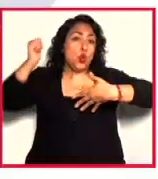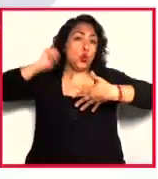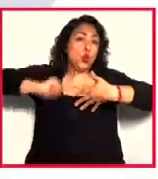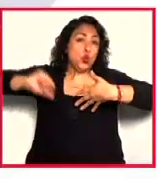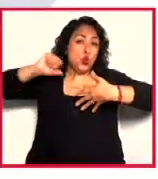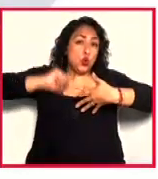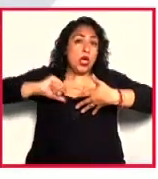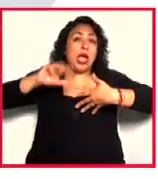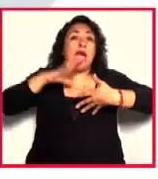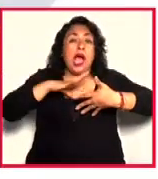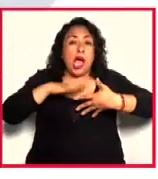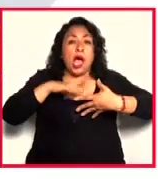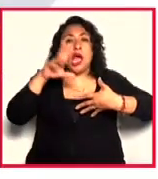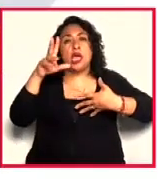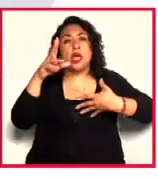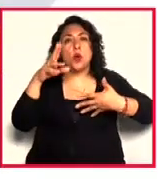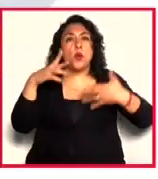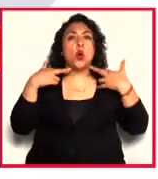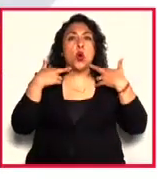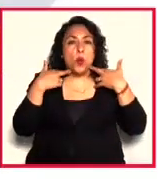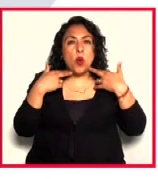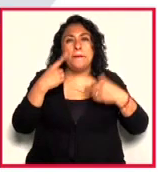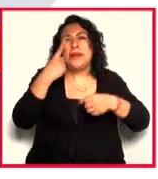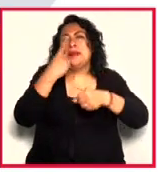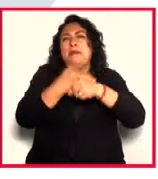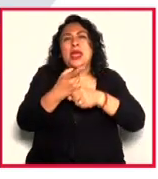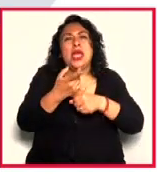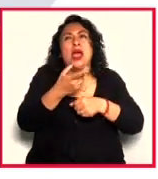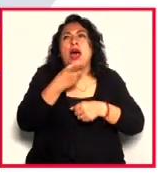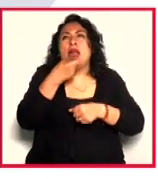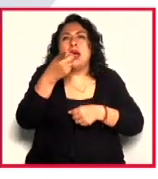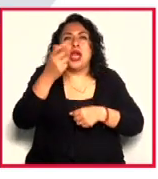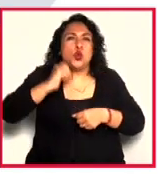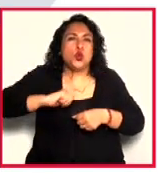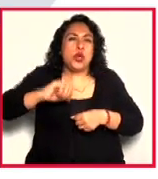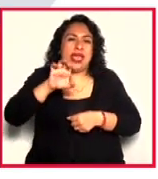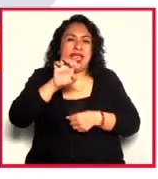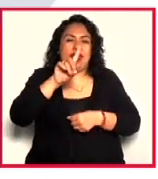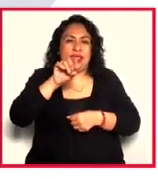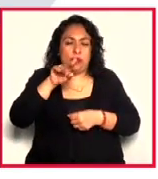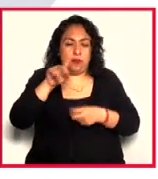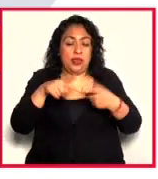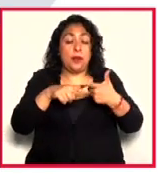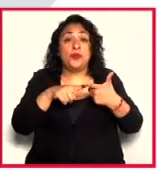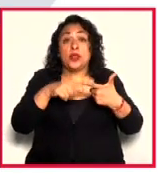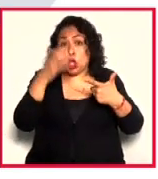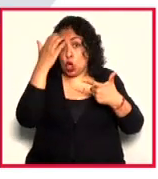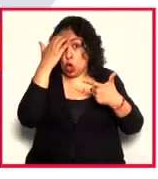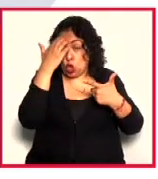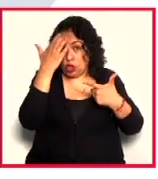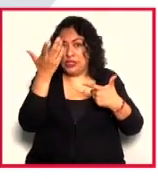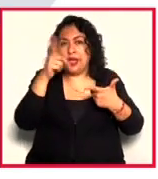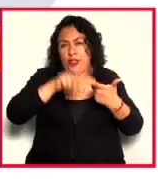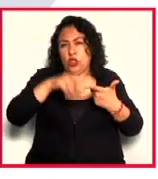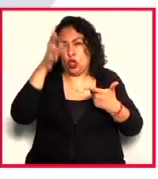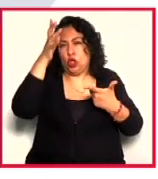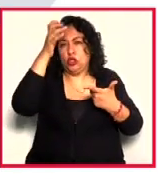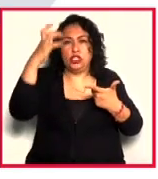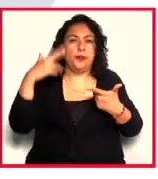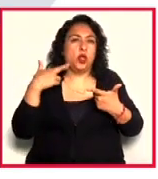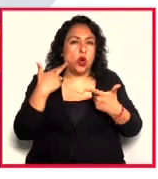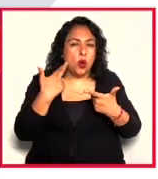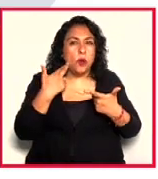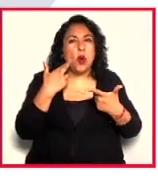una genealogía del robot desde las primeras menciones en la Edad Media, Conócenos, en el que se aborda el concepto de robot, sus partes